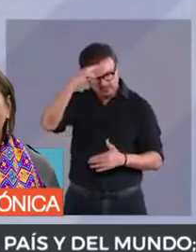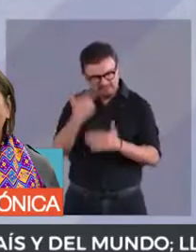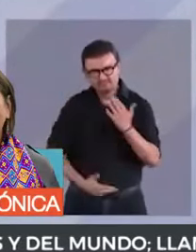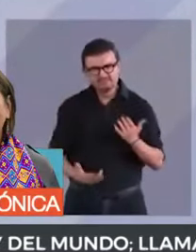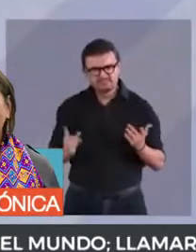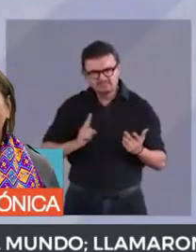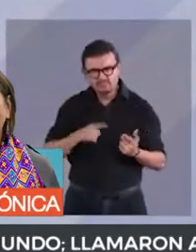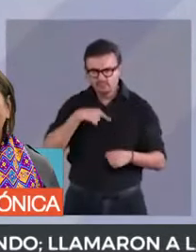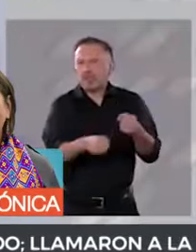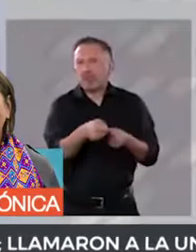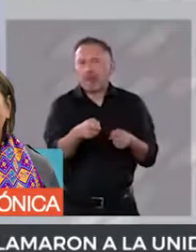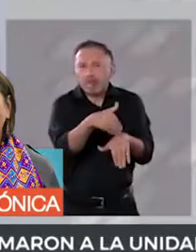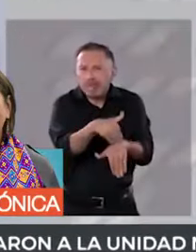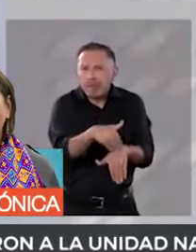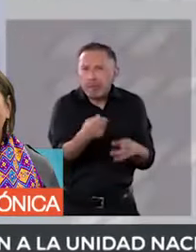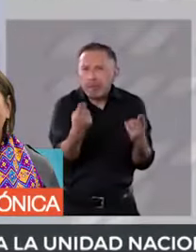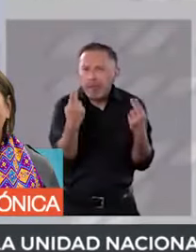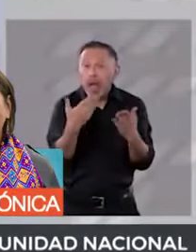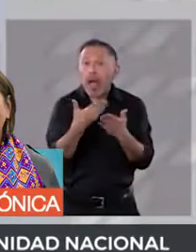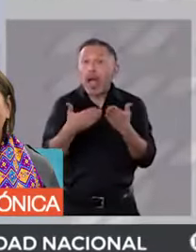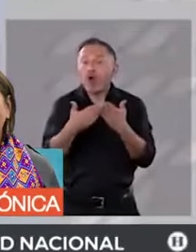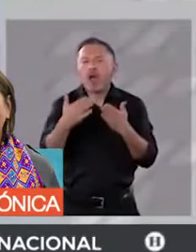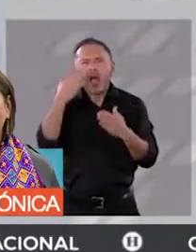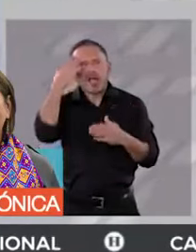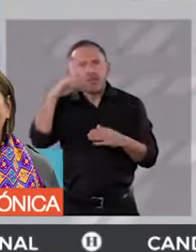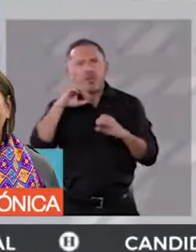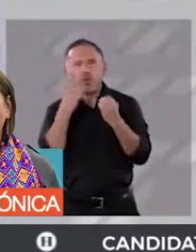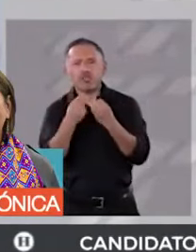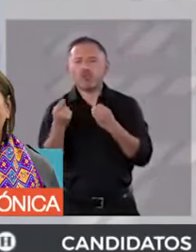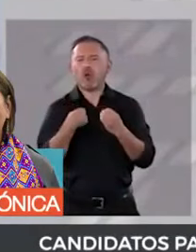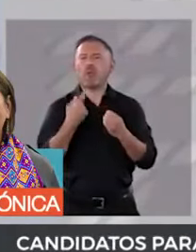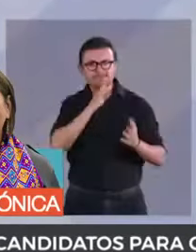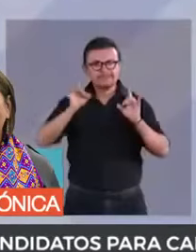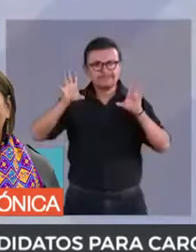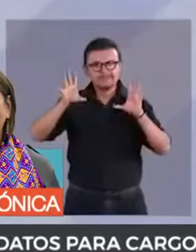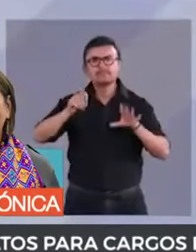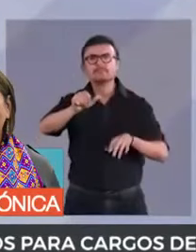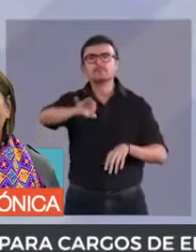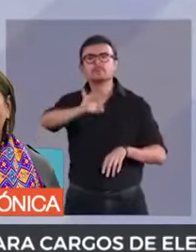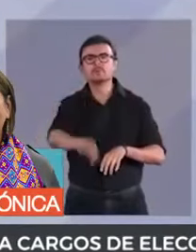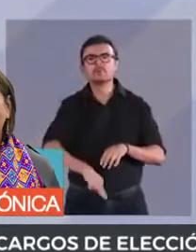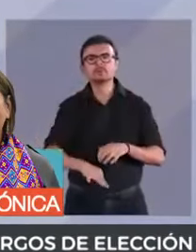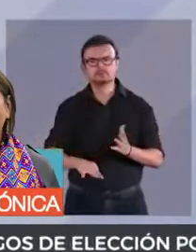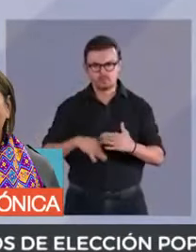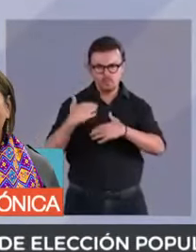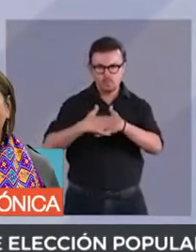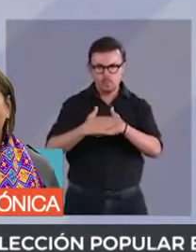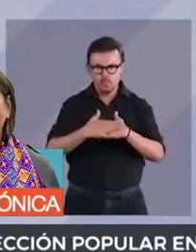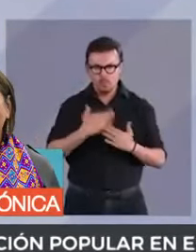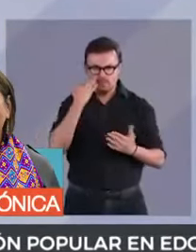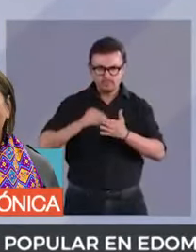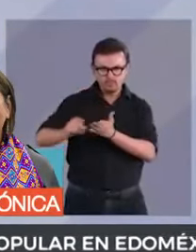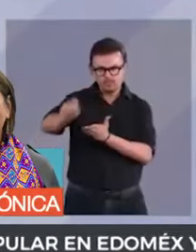Es claro que hay 50 millones de mexicanos sin servicios médicos. 3 de cada 10 niños de 2 años no tienen vacunas. Y te vende un